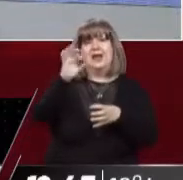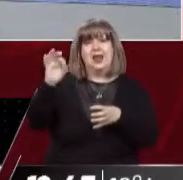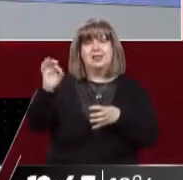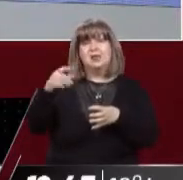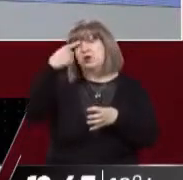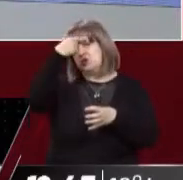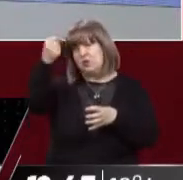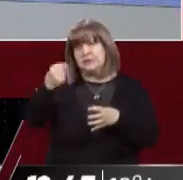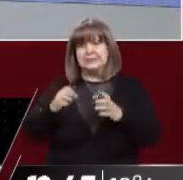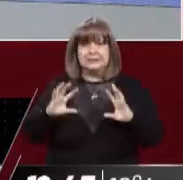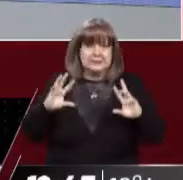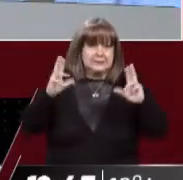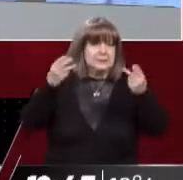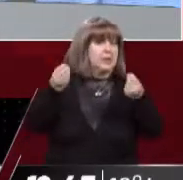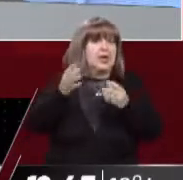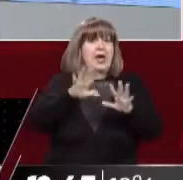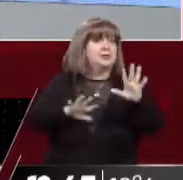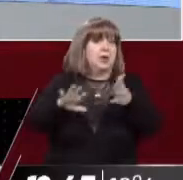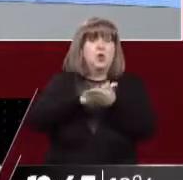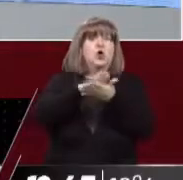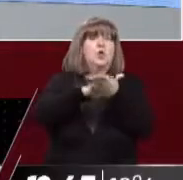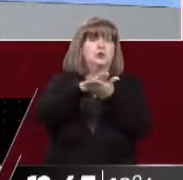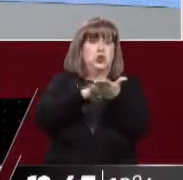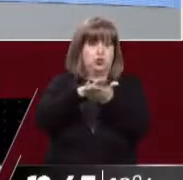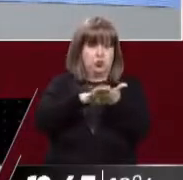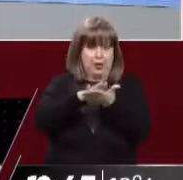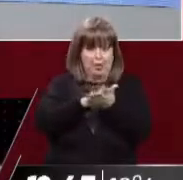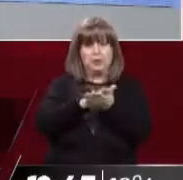estado de alerta y movilización a ver cómo se resuelve esta situación. Gracias, Julián. Un abrazo grande.